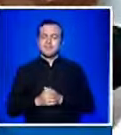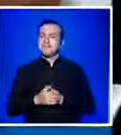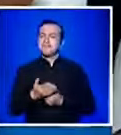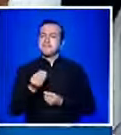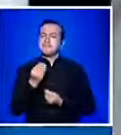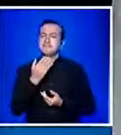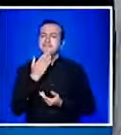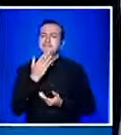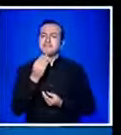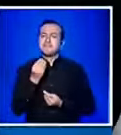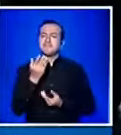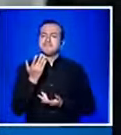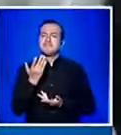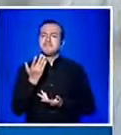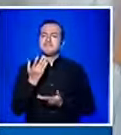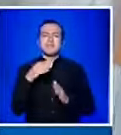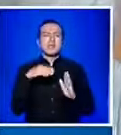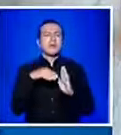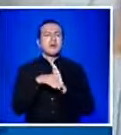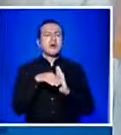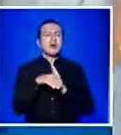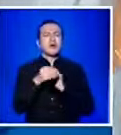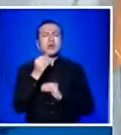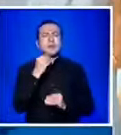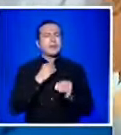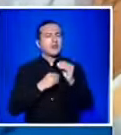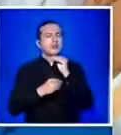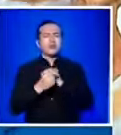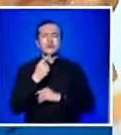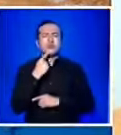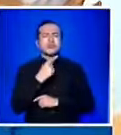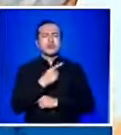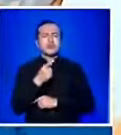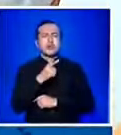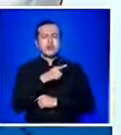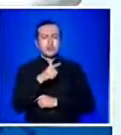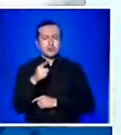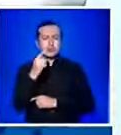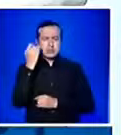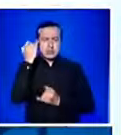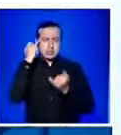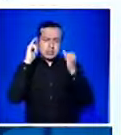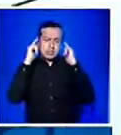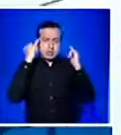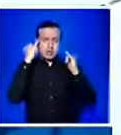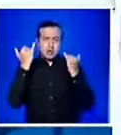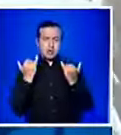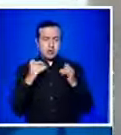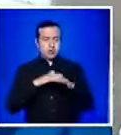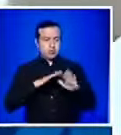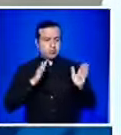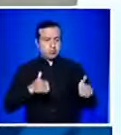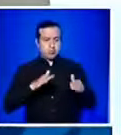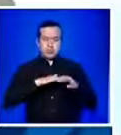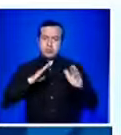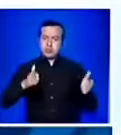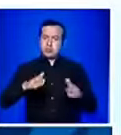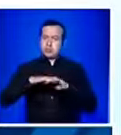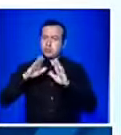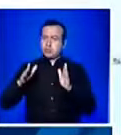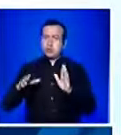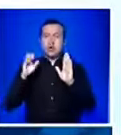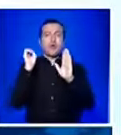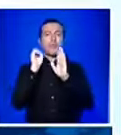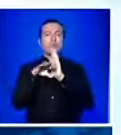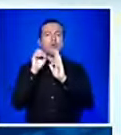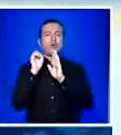funcionan el Banco de Alimentos, porque me decía, acá ustedes han improvisado incluso este comedor, ¿no? Sí. Pero las bodegas ustedes